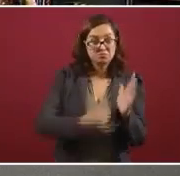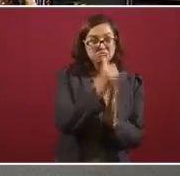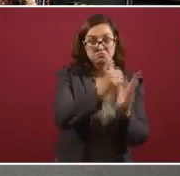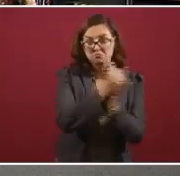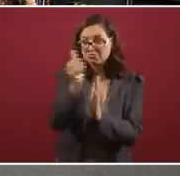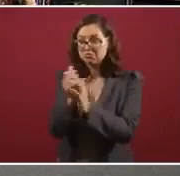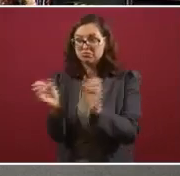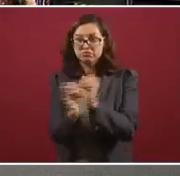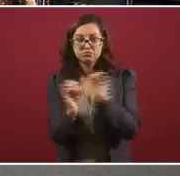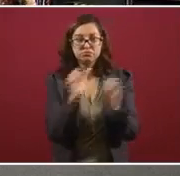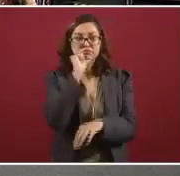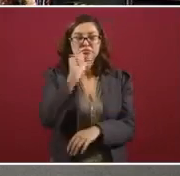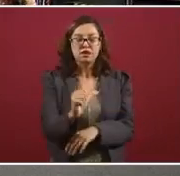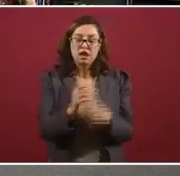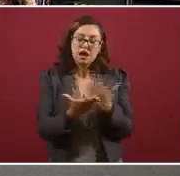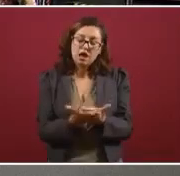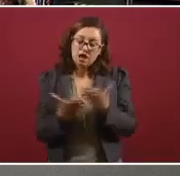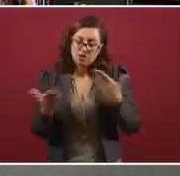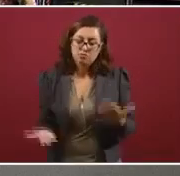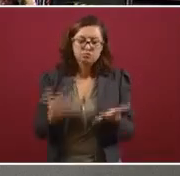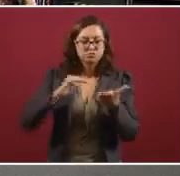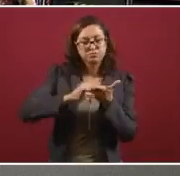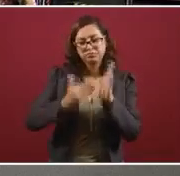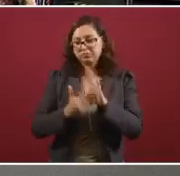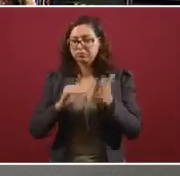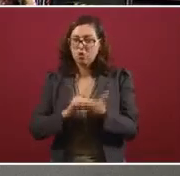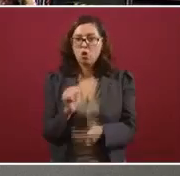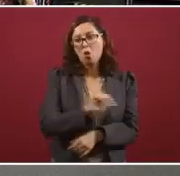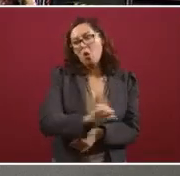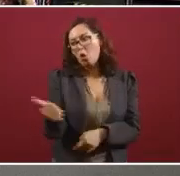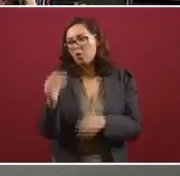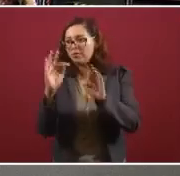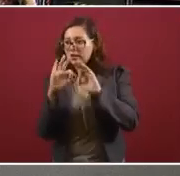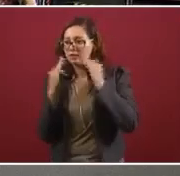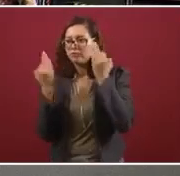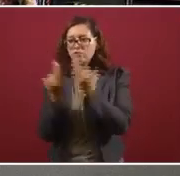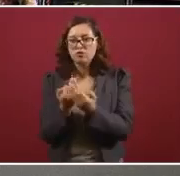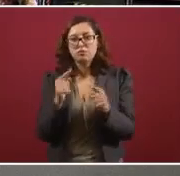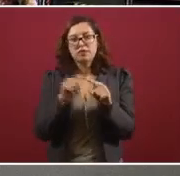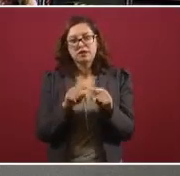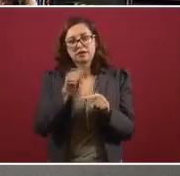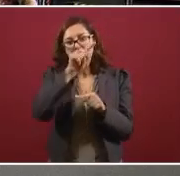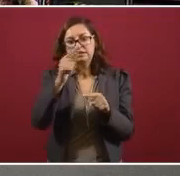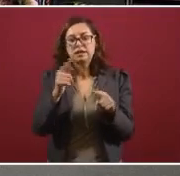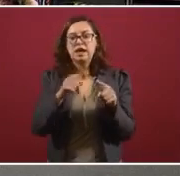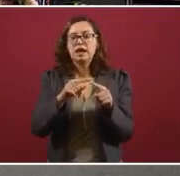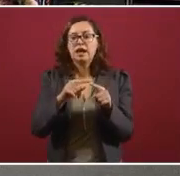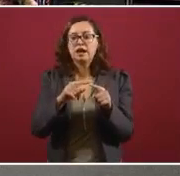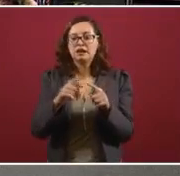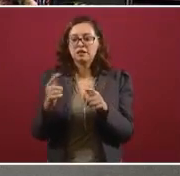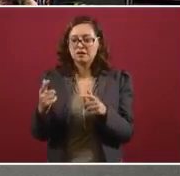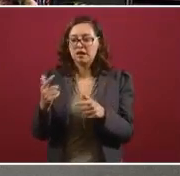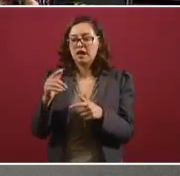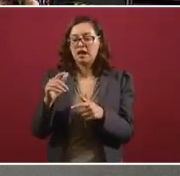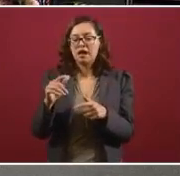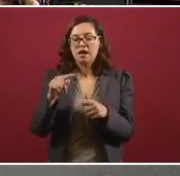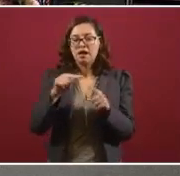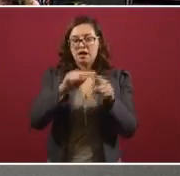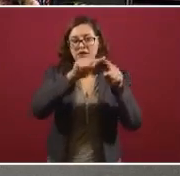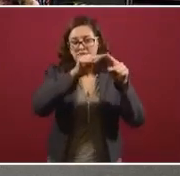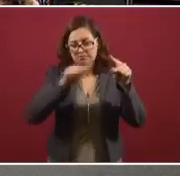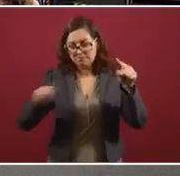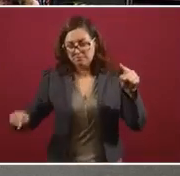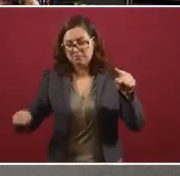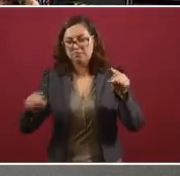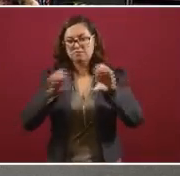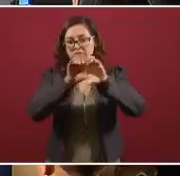estos gasoductos y diversos caminos, entre ellos el de TransCanada, que nos permitirá llevar muy pronto al centro